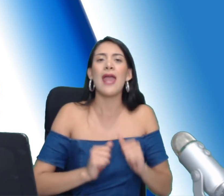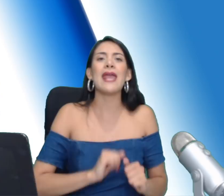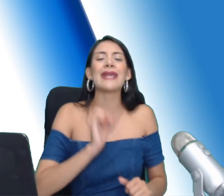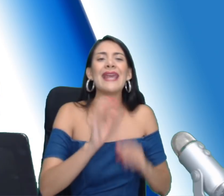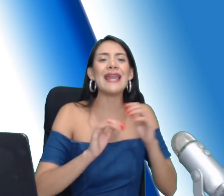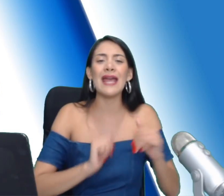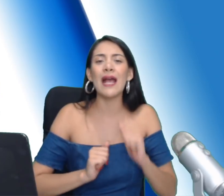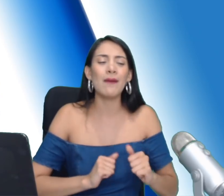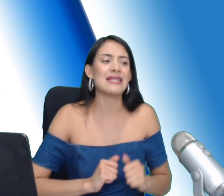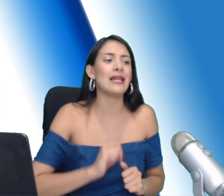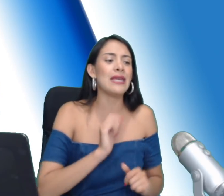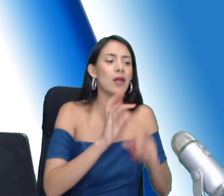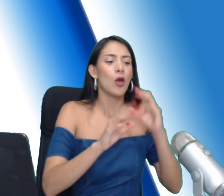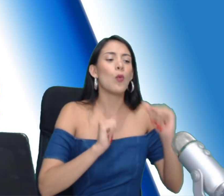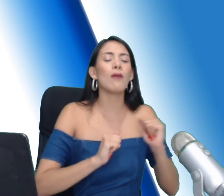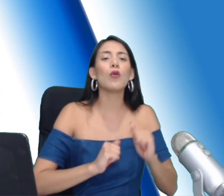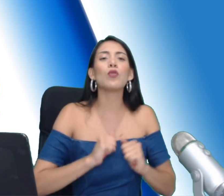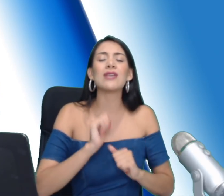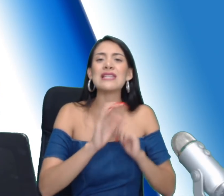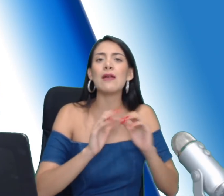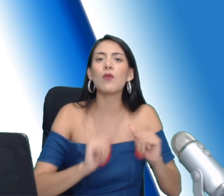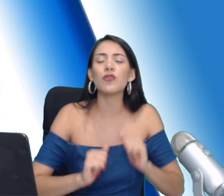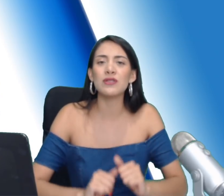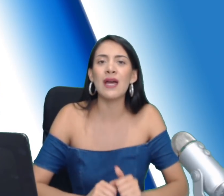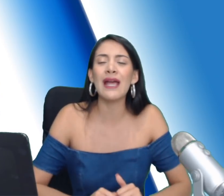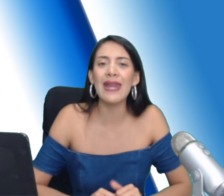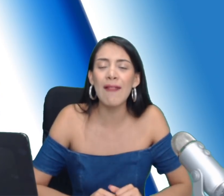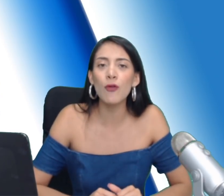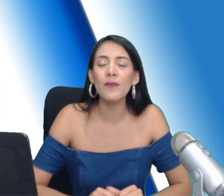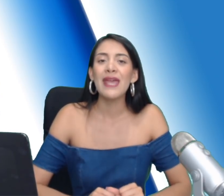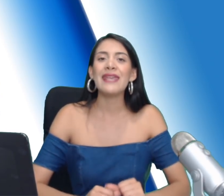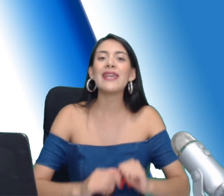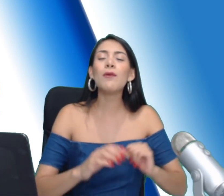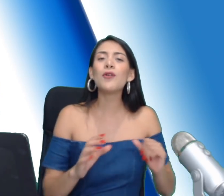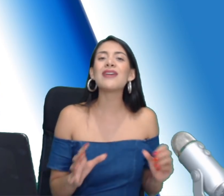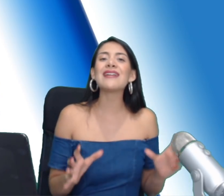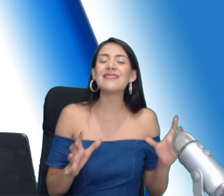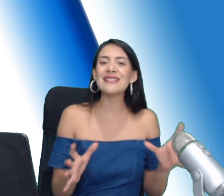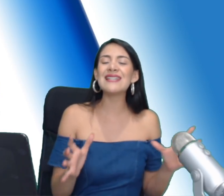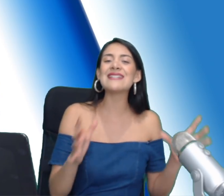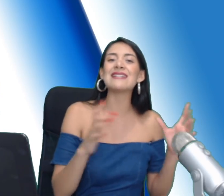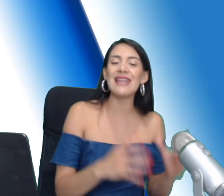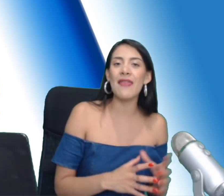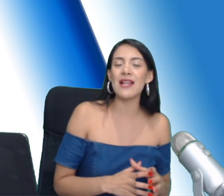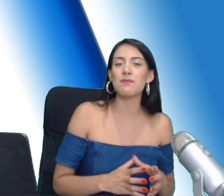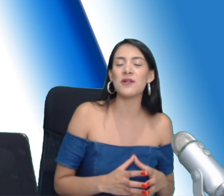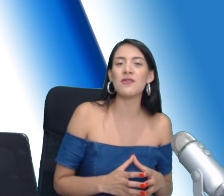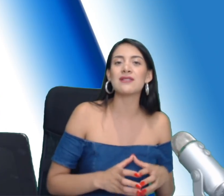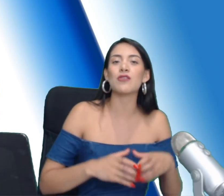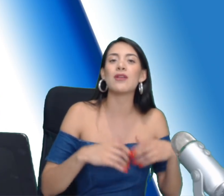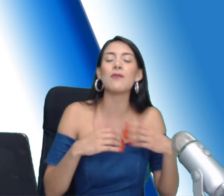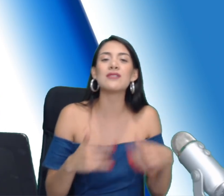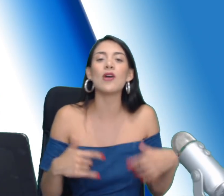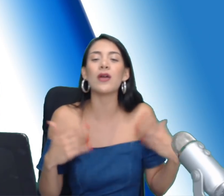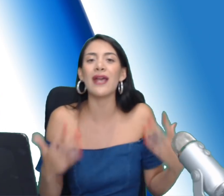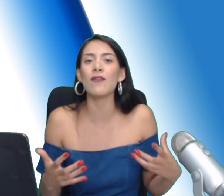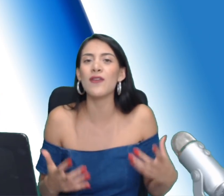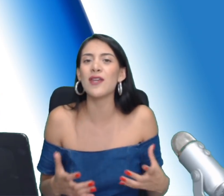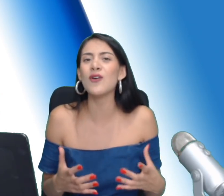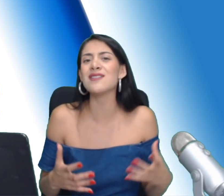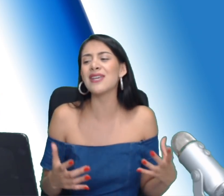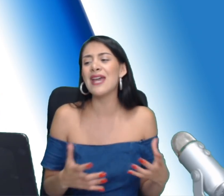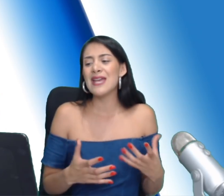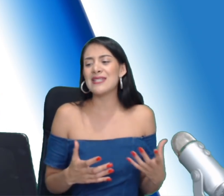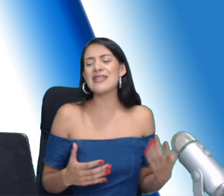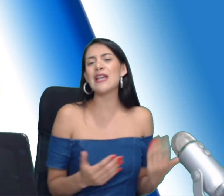buscar qué ley acaba de salir, cuando uno quiere saber cuánto estaban ganando. Y qué bueno que ante esta necesidad de las personas que nos habíamos estado quejando